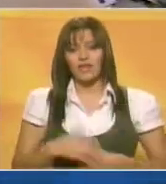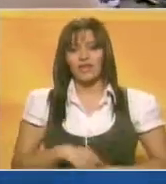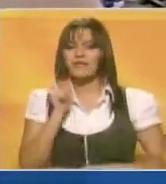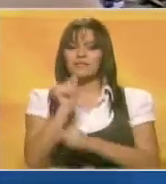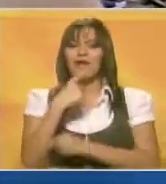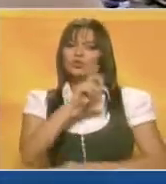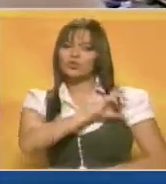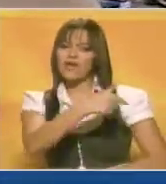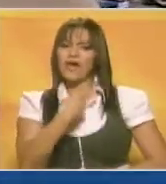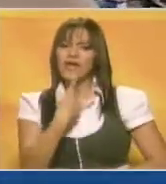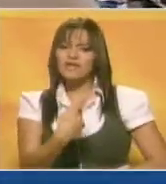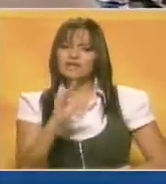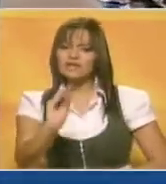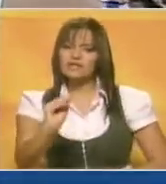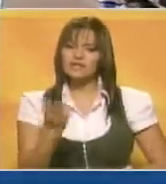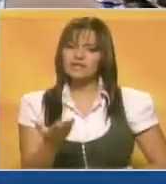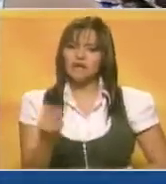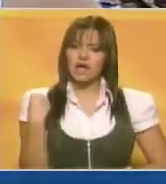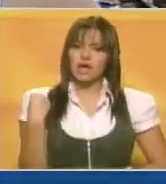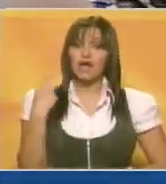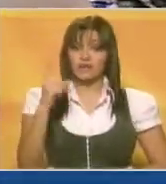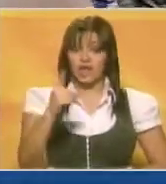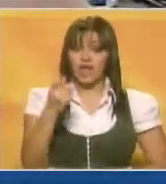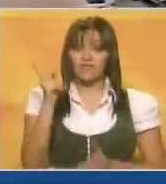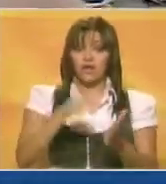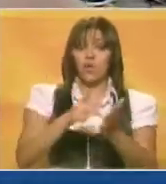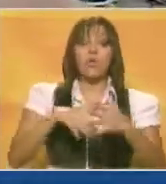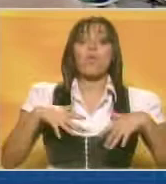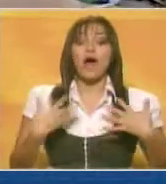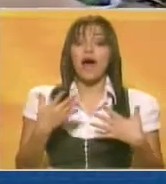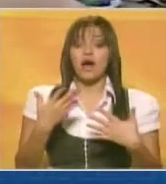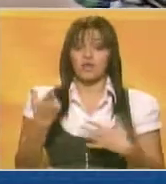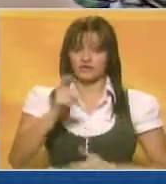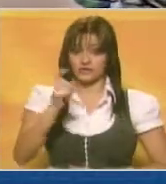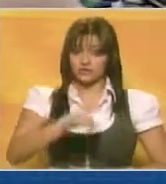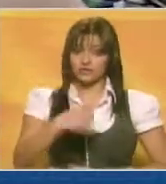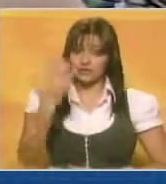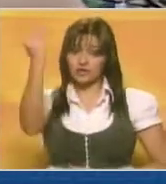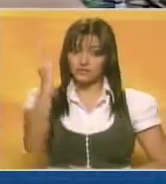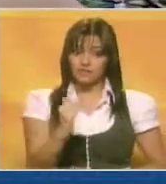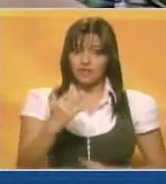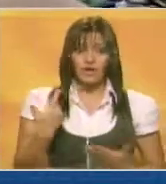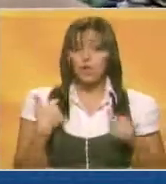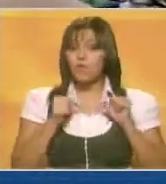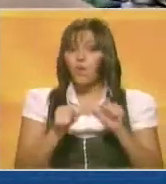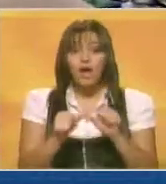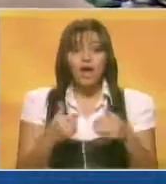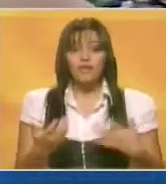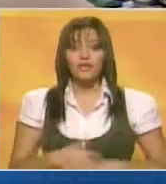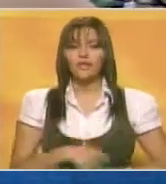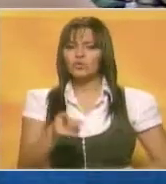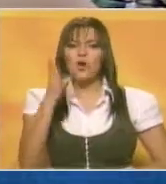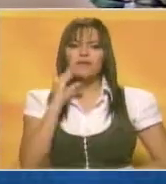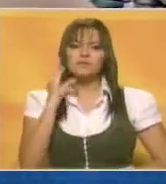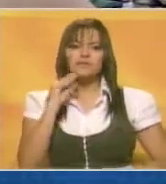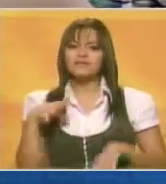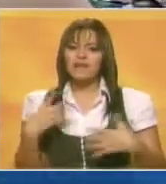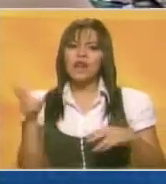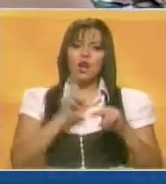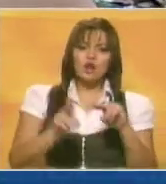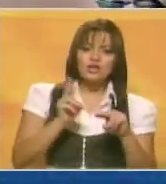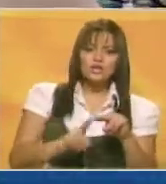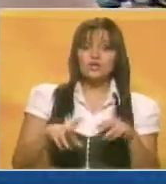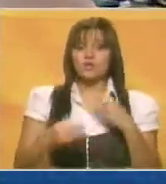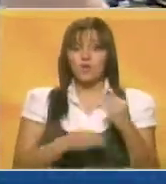las autoridades? Bueno, que intervengan. ¿Hasta cuándo vamos nosotros a tener esta situación? No podemos seguir así. ¿Qué vivieron ustedes con los niños en la